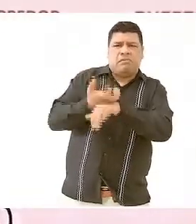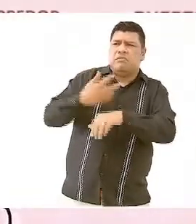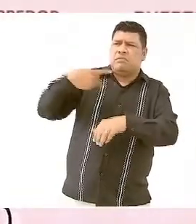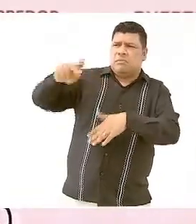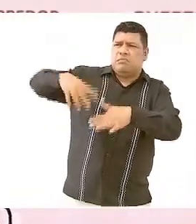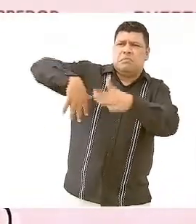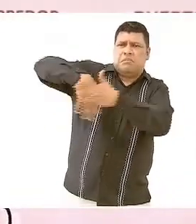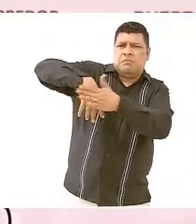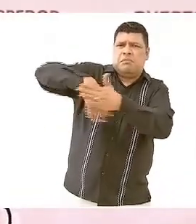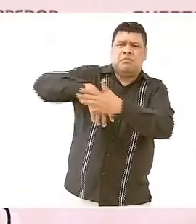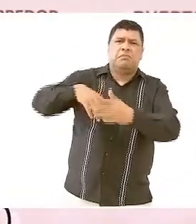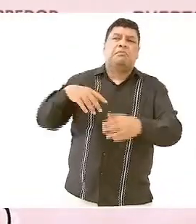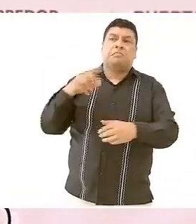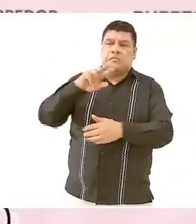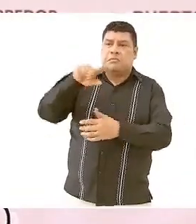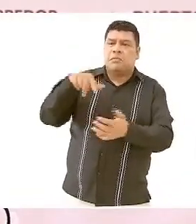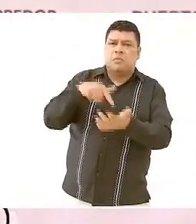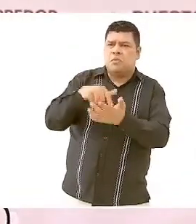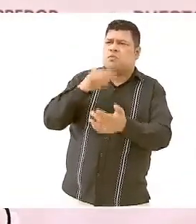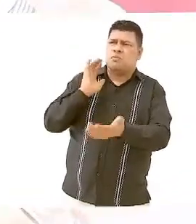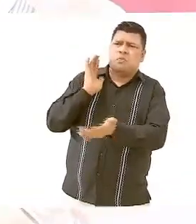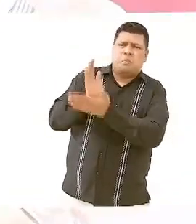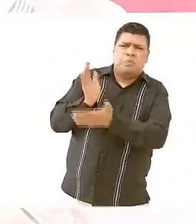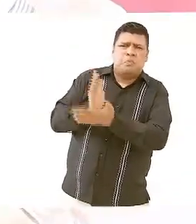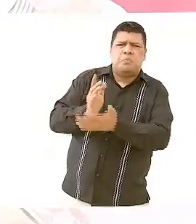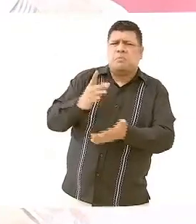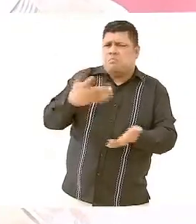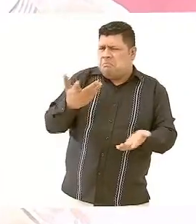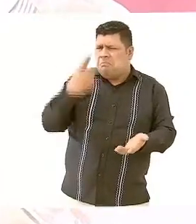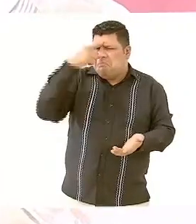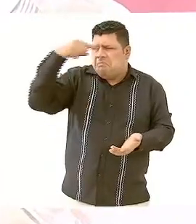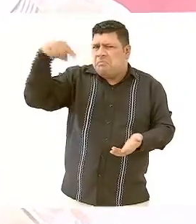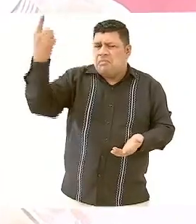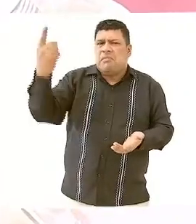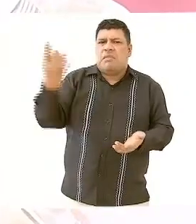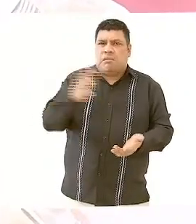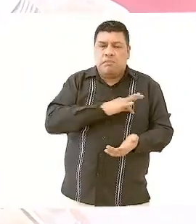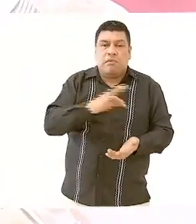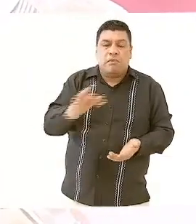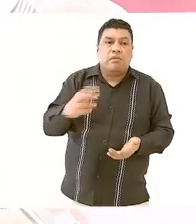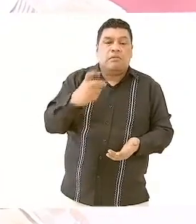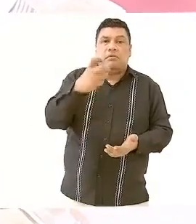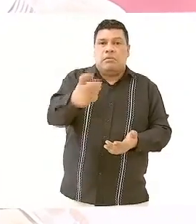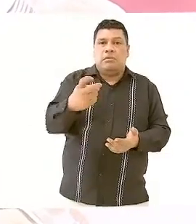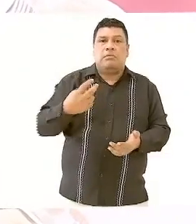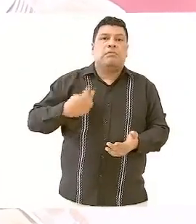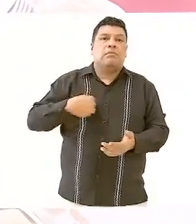América. Y ya sabemos todos que la